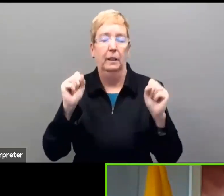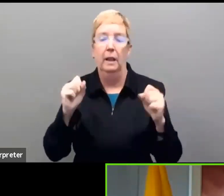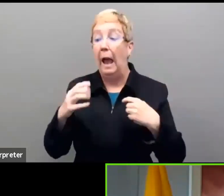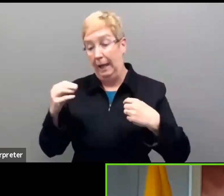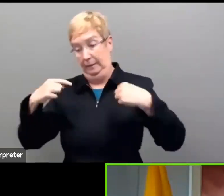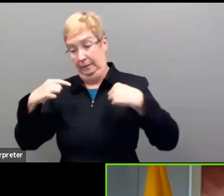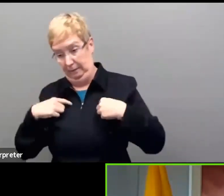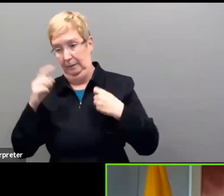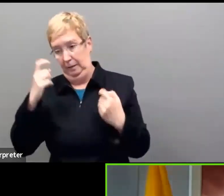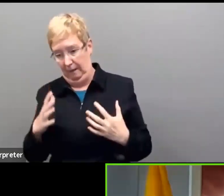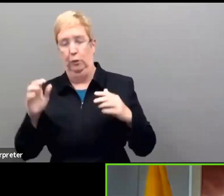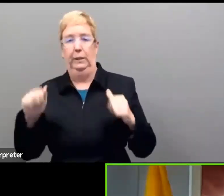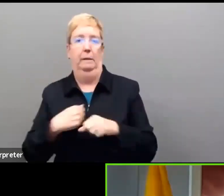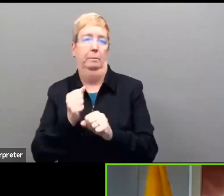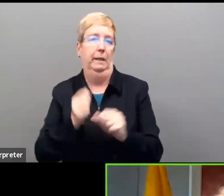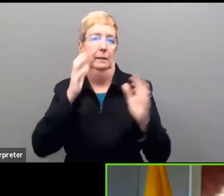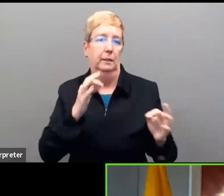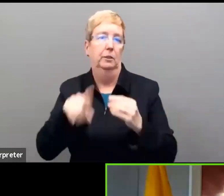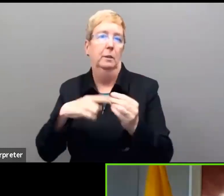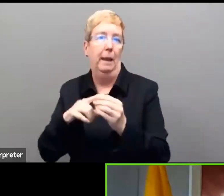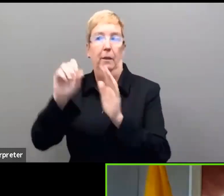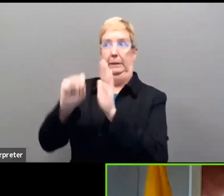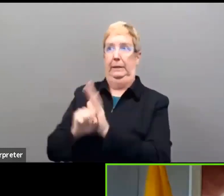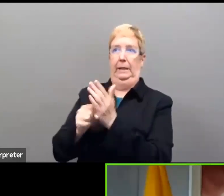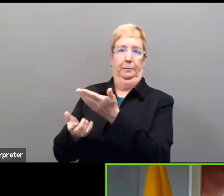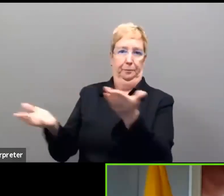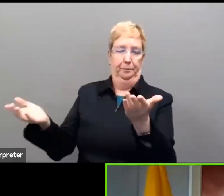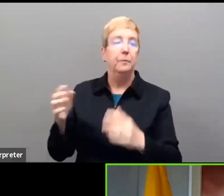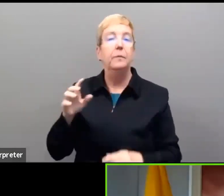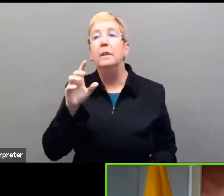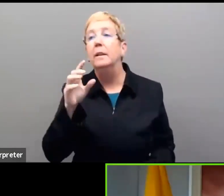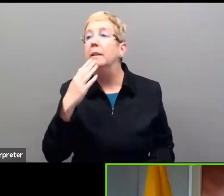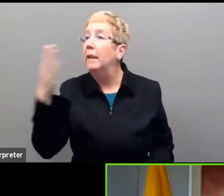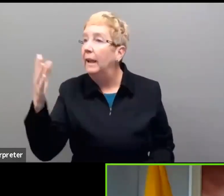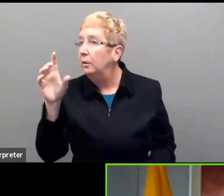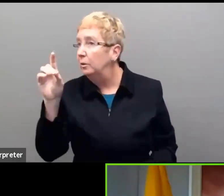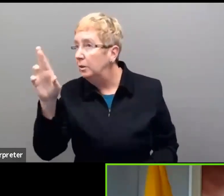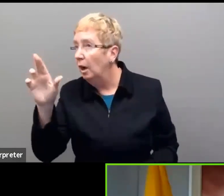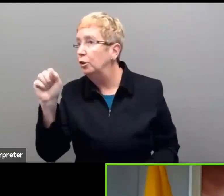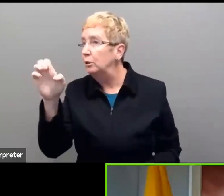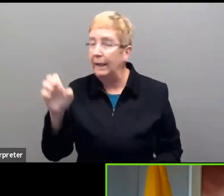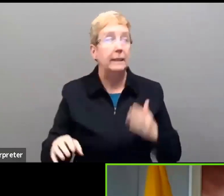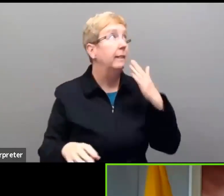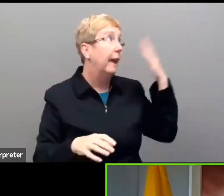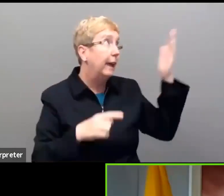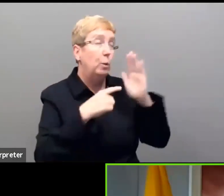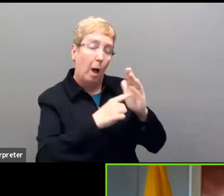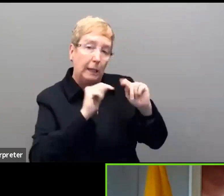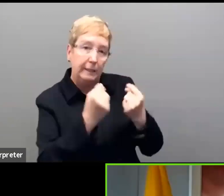Estado, gobierno del Estado, todo mundo se ha unido para no solo hacer la investigación, sino